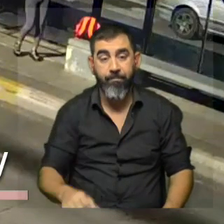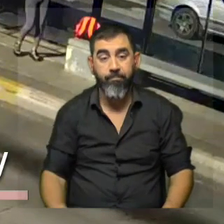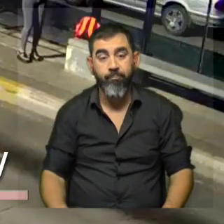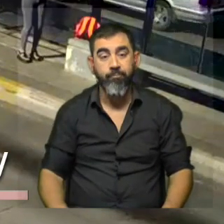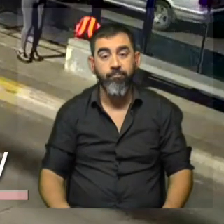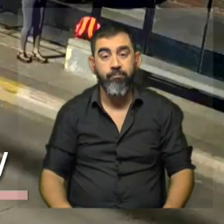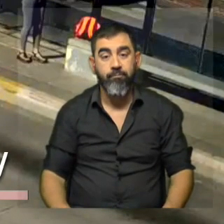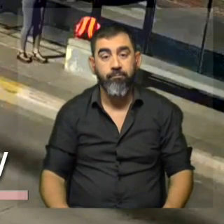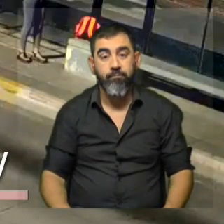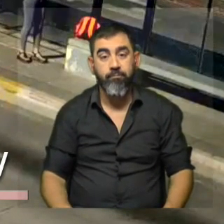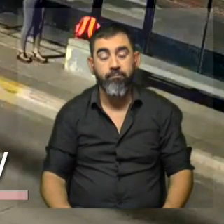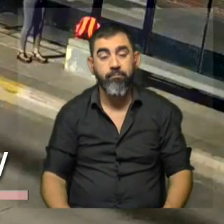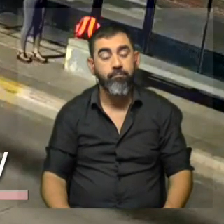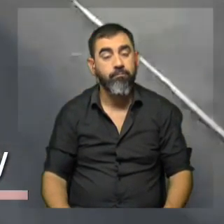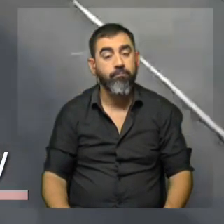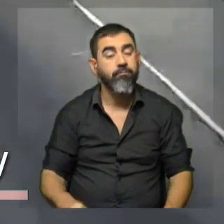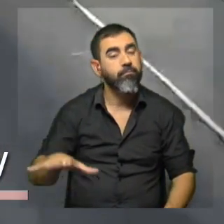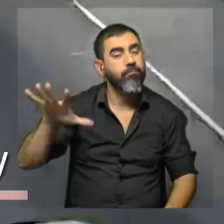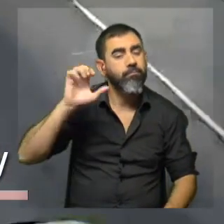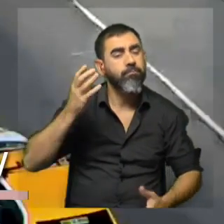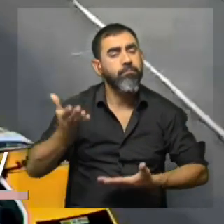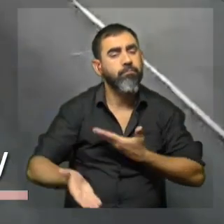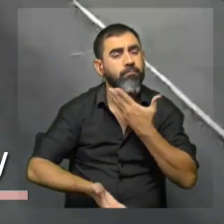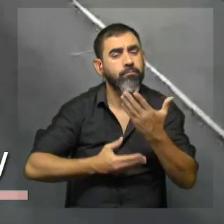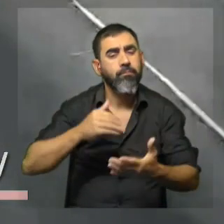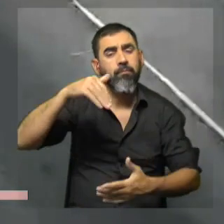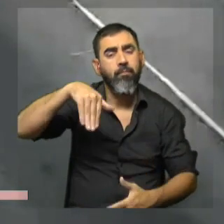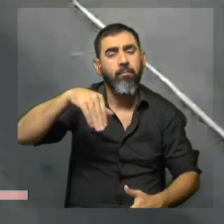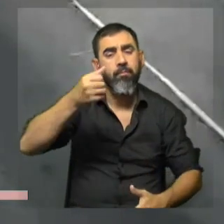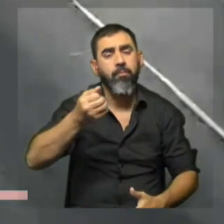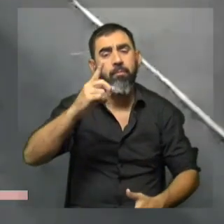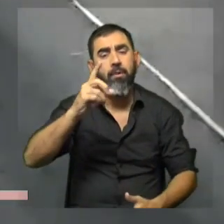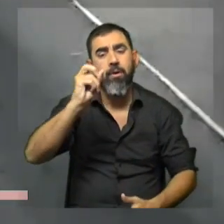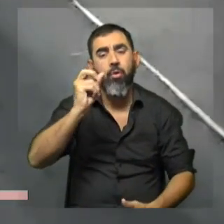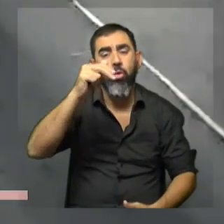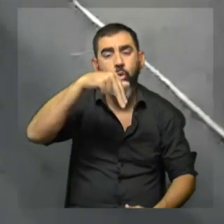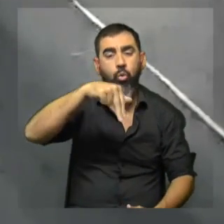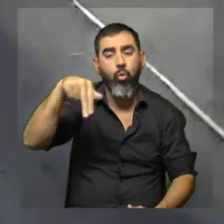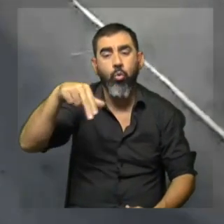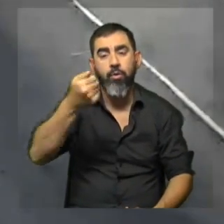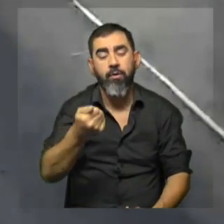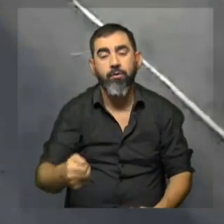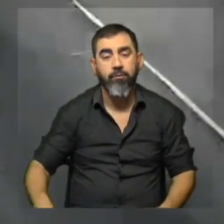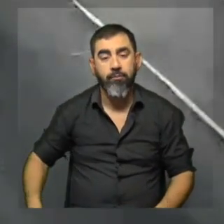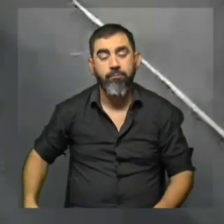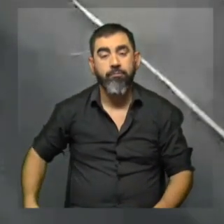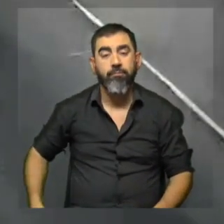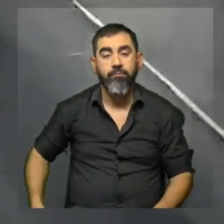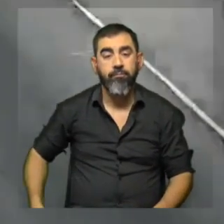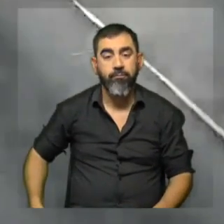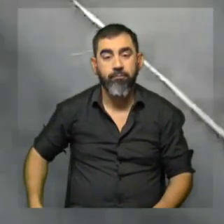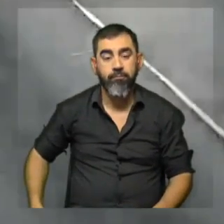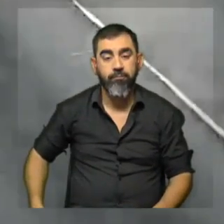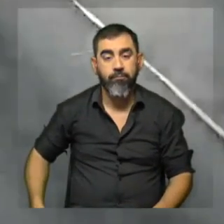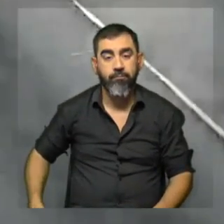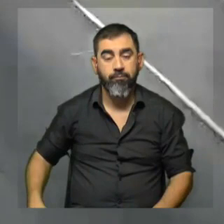Garzón. Y estamos escuchando a Madonna. Le digo por si me quiere poner ahí un puntito en adivinar la canción. ¿Quiere competir de nuevo? Mire que a mí